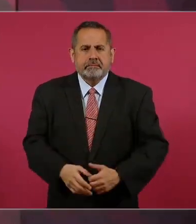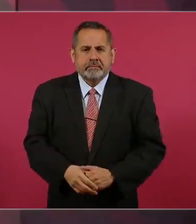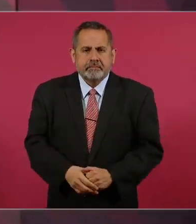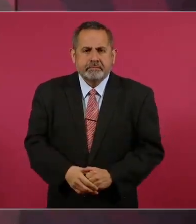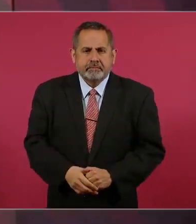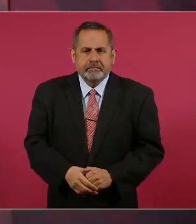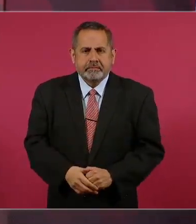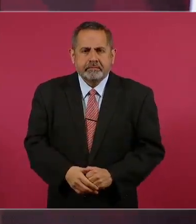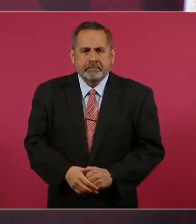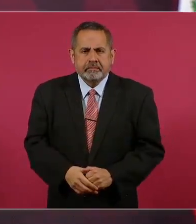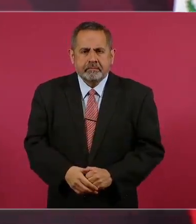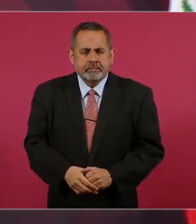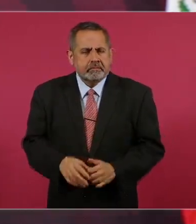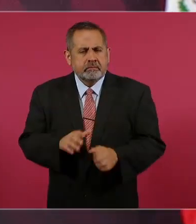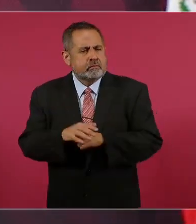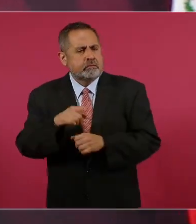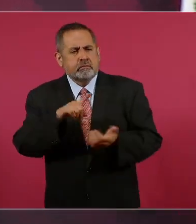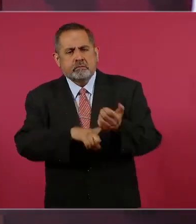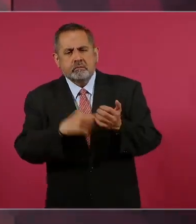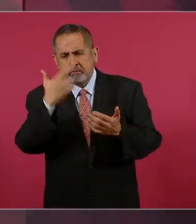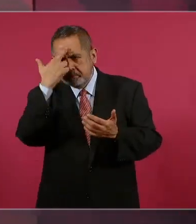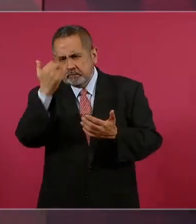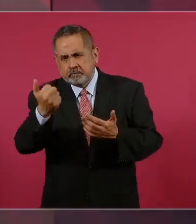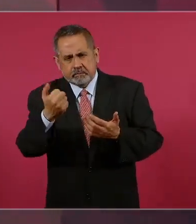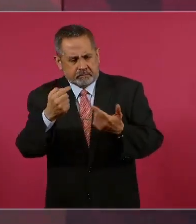¿Y cuáles son sus fundamentos?